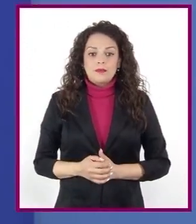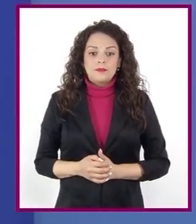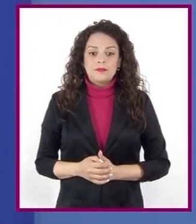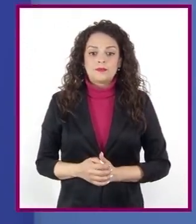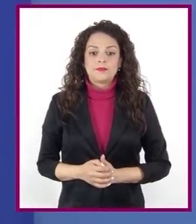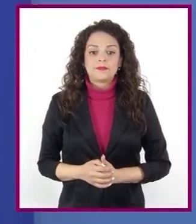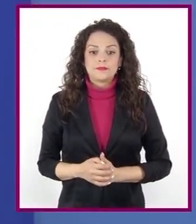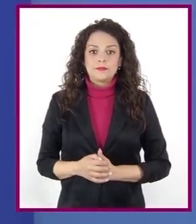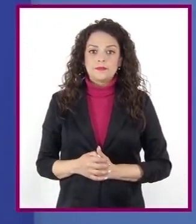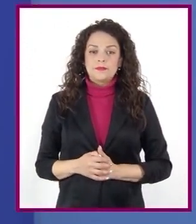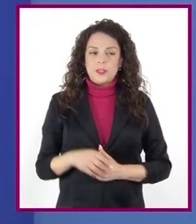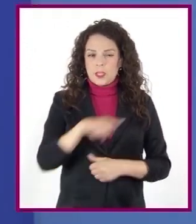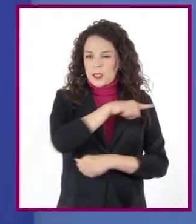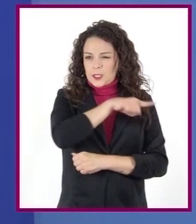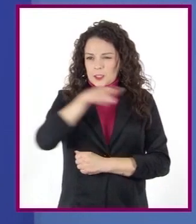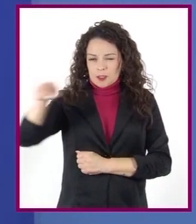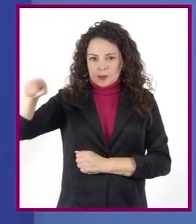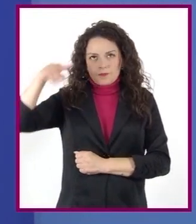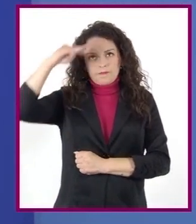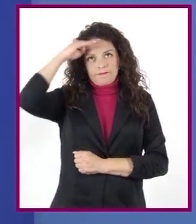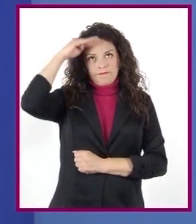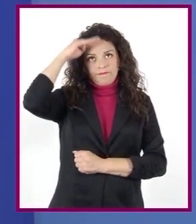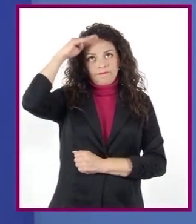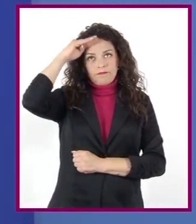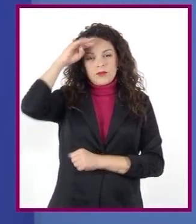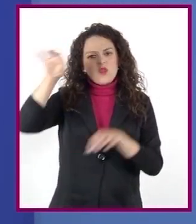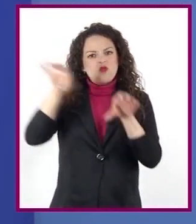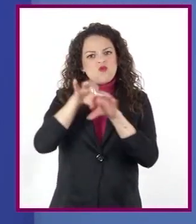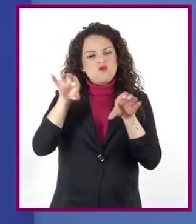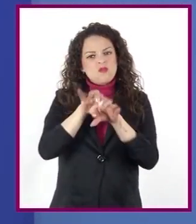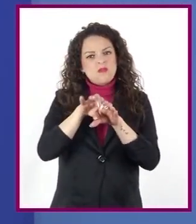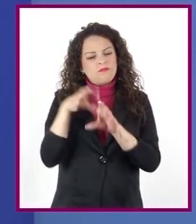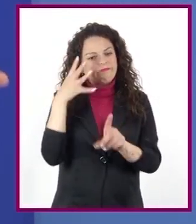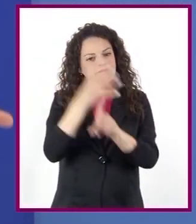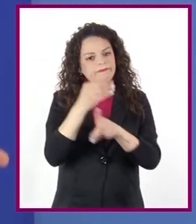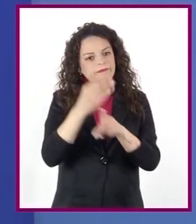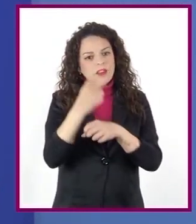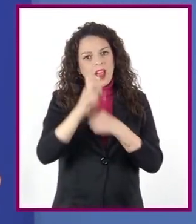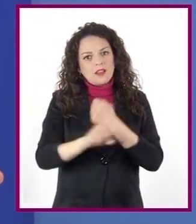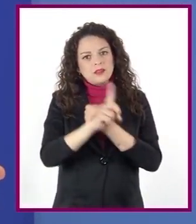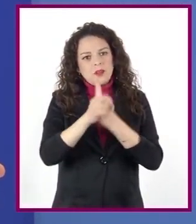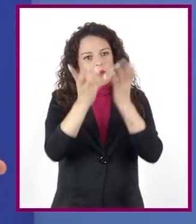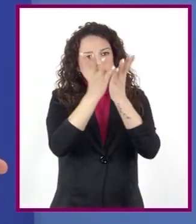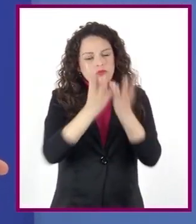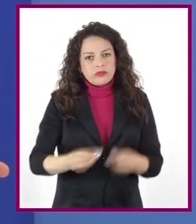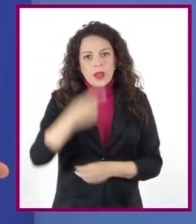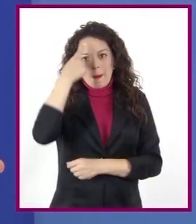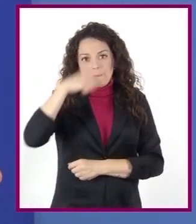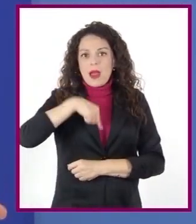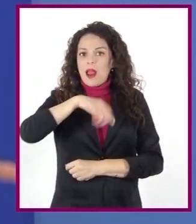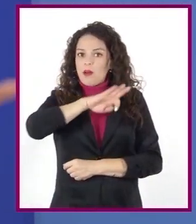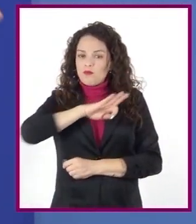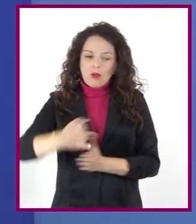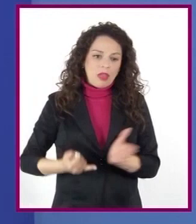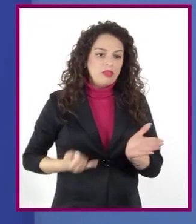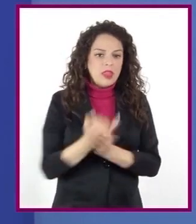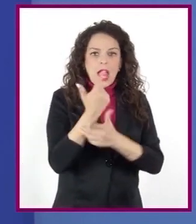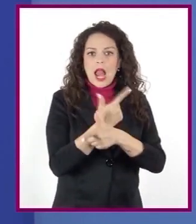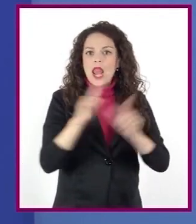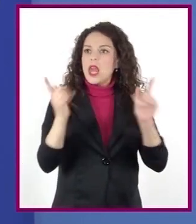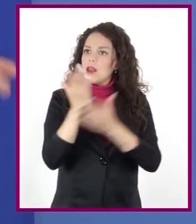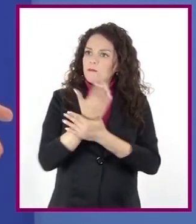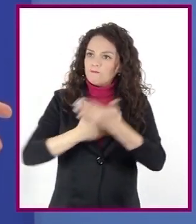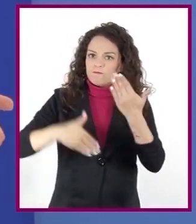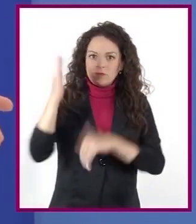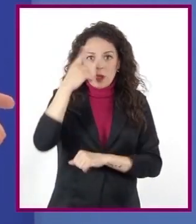¿Han pensado en alguna solución que les permita salir adelante y tomar decisiones con autonomía para ejercer su derecho